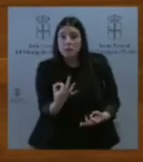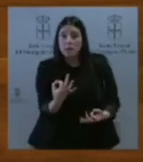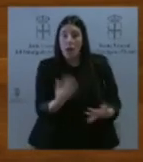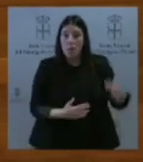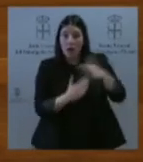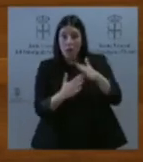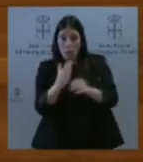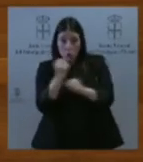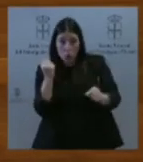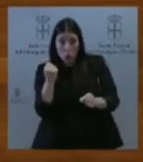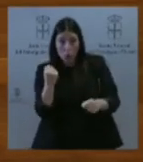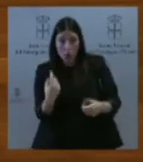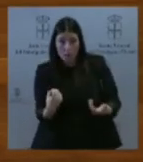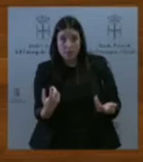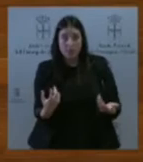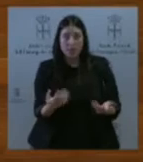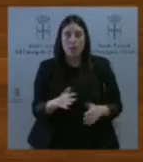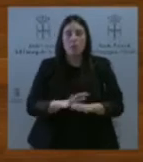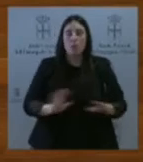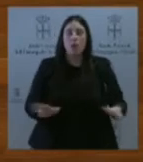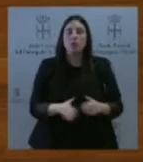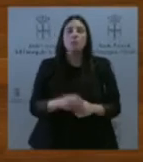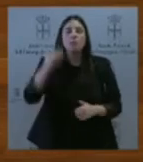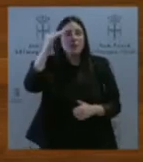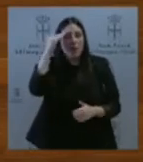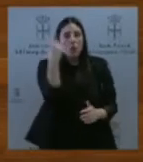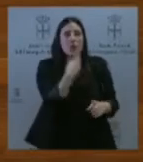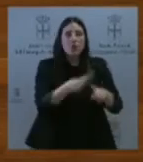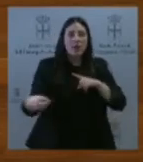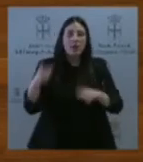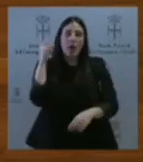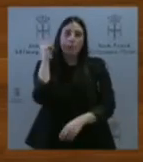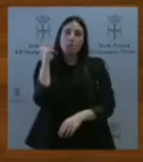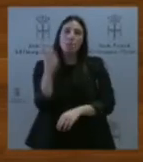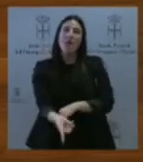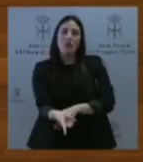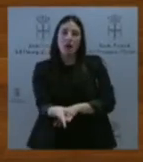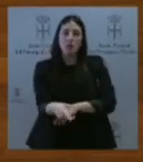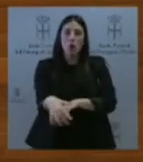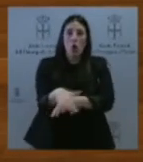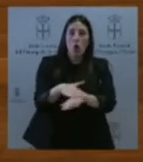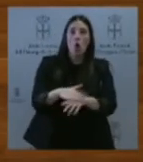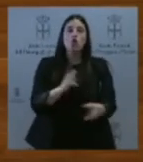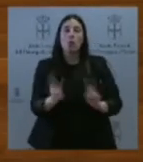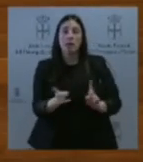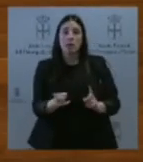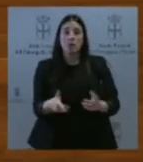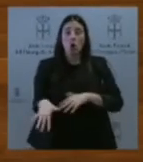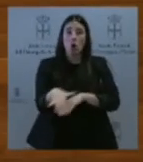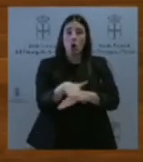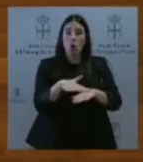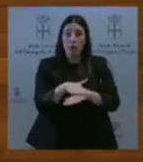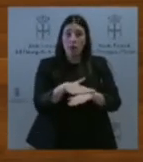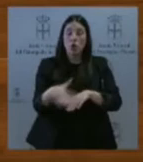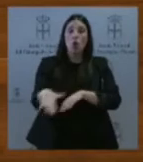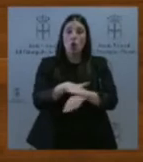Creemos que existe una sutil diferencia entre mandar y gobernar, consejera. Los gobiernos gobiernan cuando transforman la voluntad de la ciudadanía en políticas y